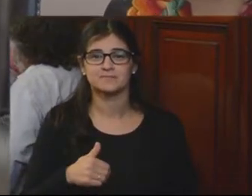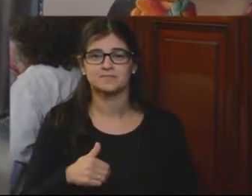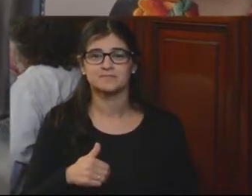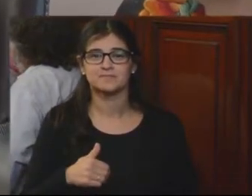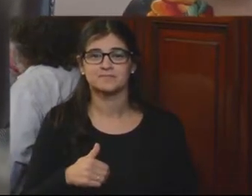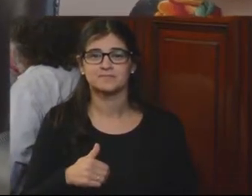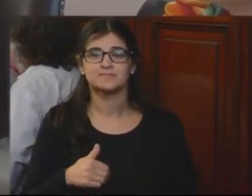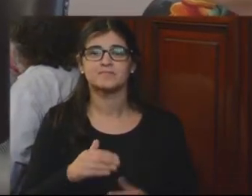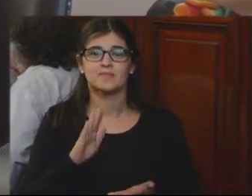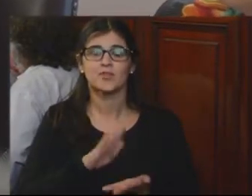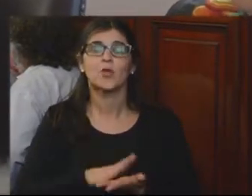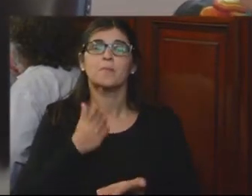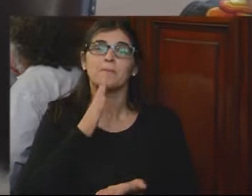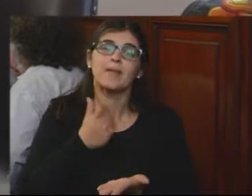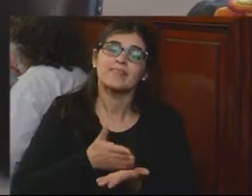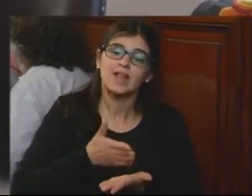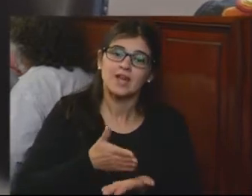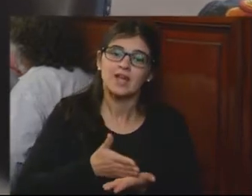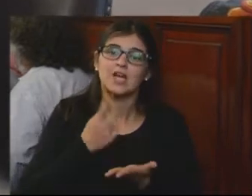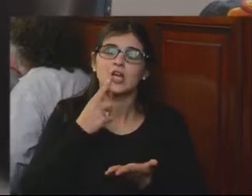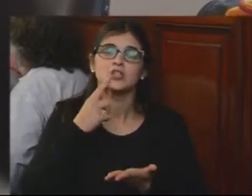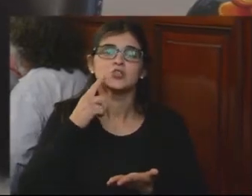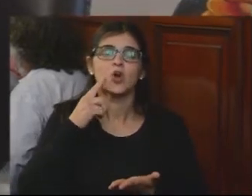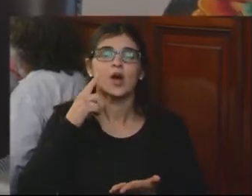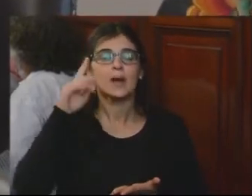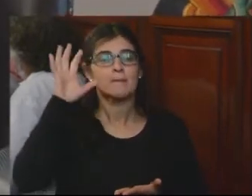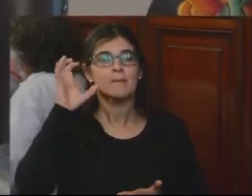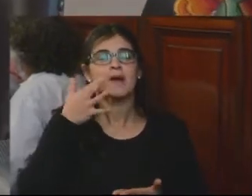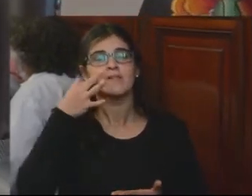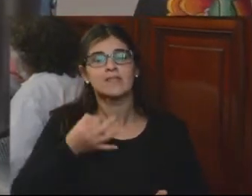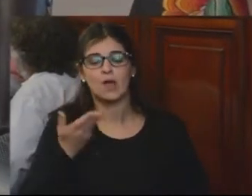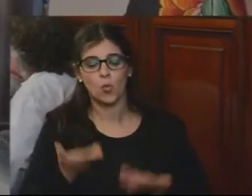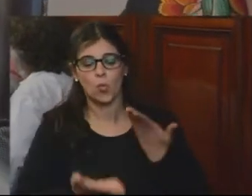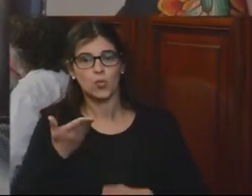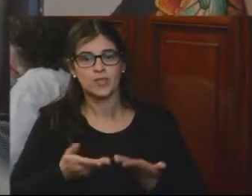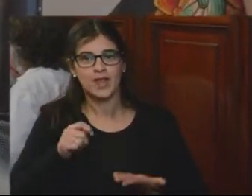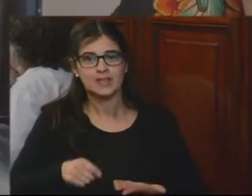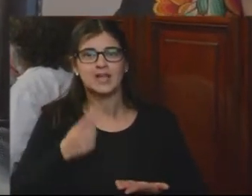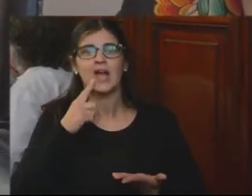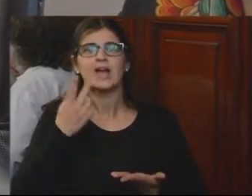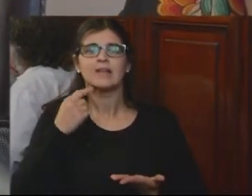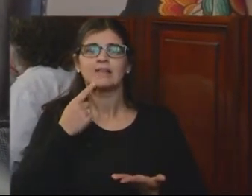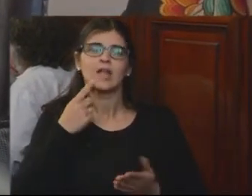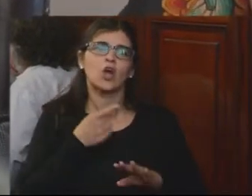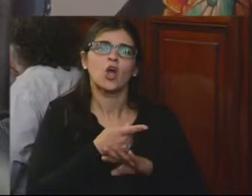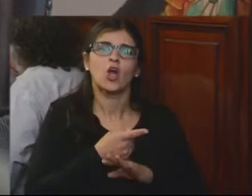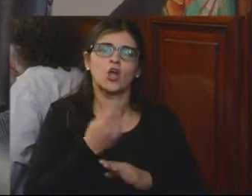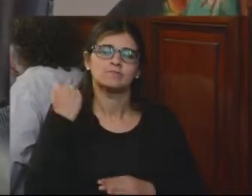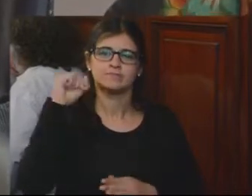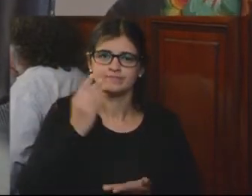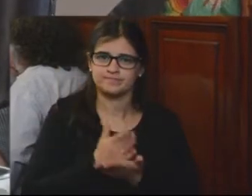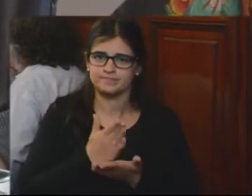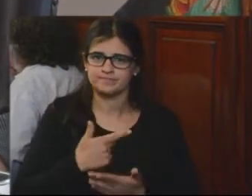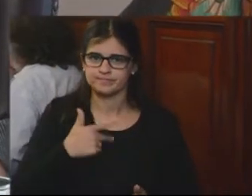sobre el derecho a la memoria verdad y justicia ante crímenes de lesa humanidad en la argentina